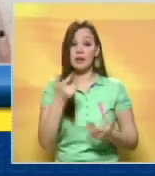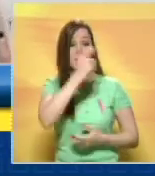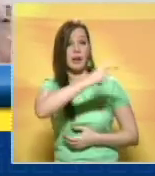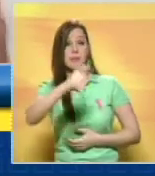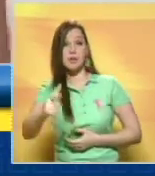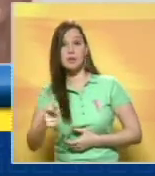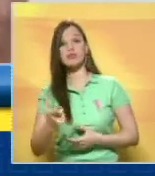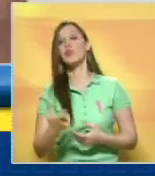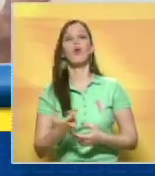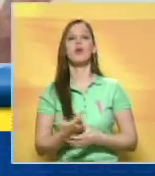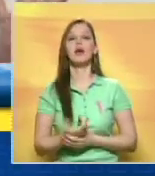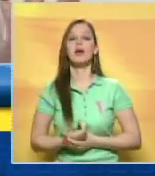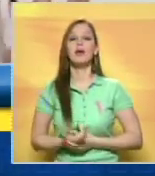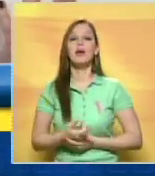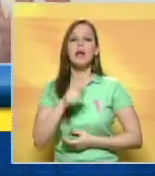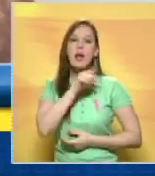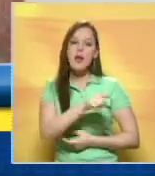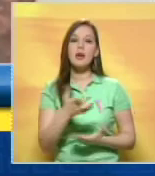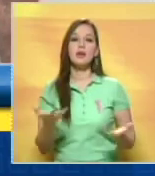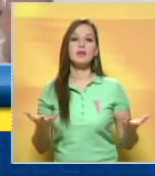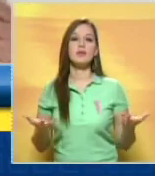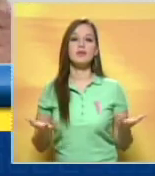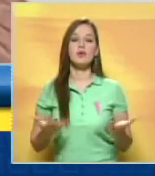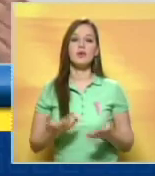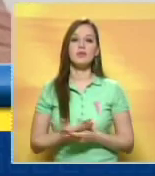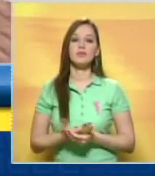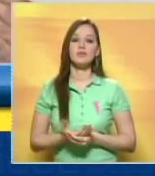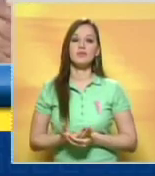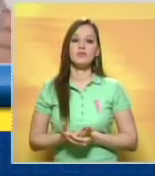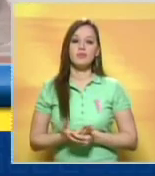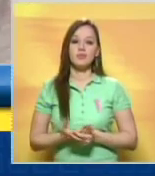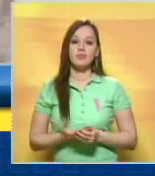ciudadano común también se ven, digamos, de algún modo